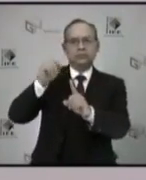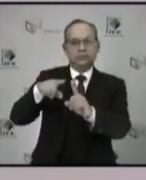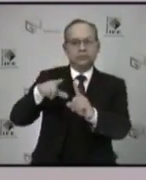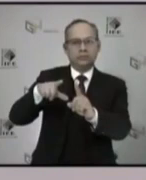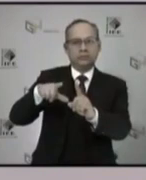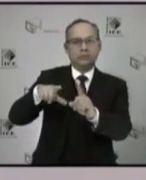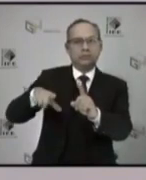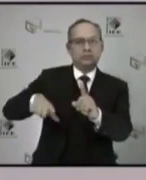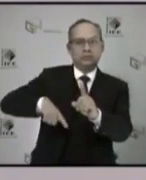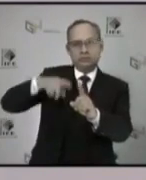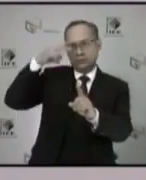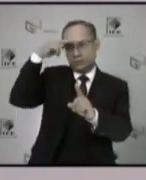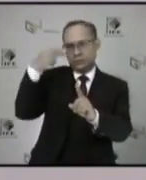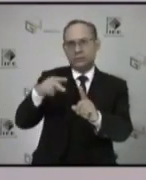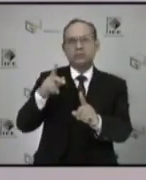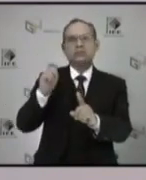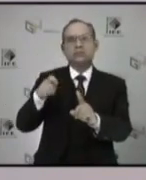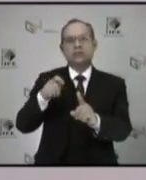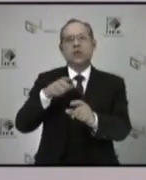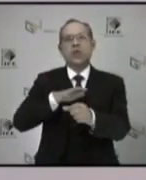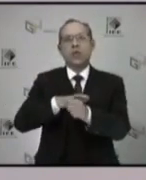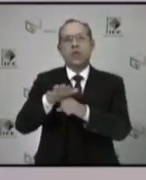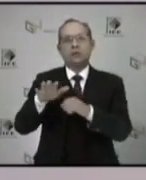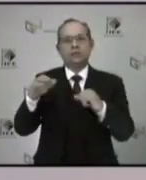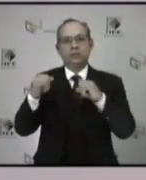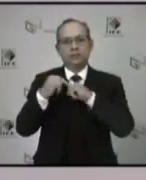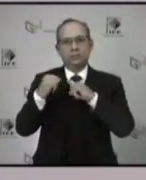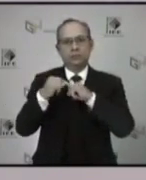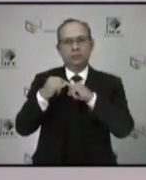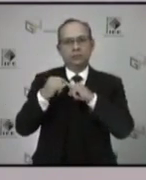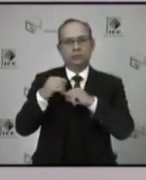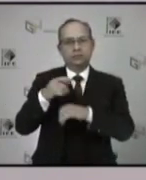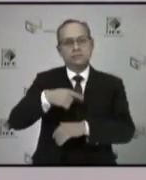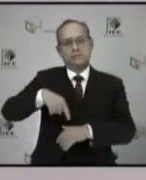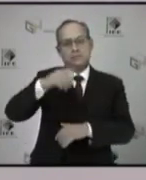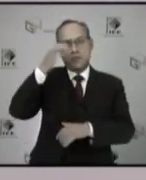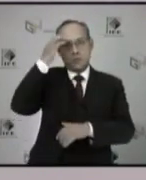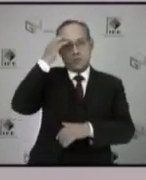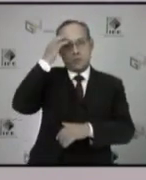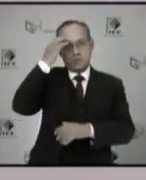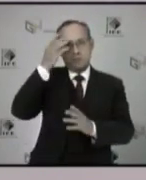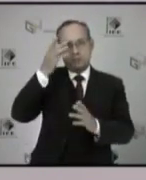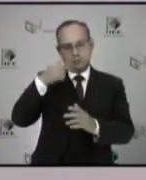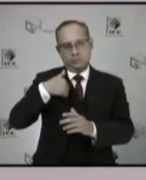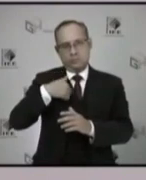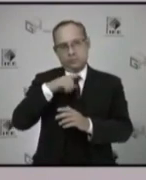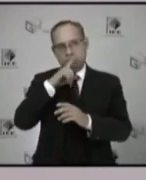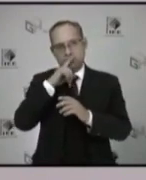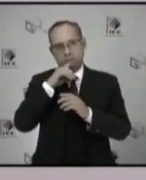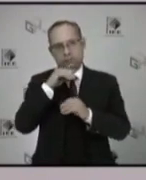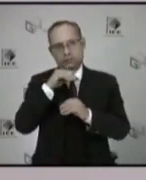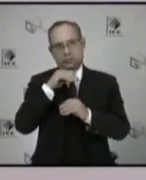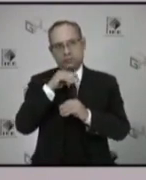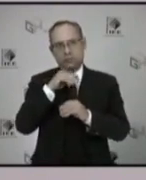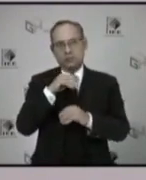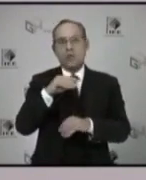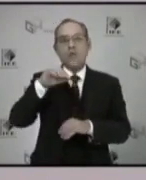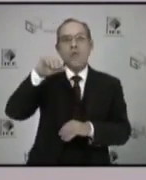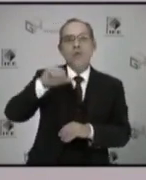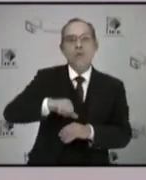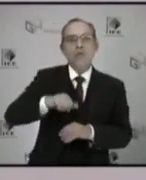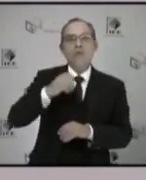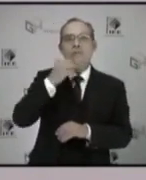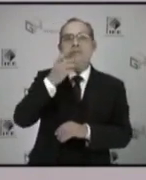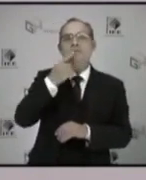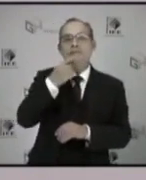institutos? Ya la conocen. Mejor me la reservo. Hoy lo que les quiero decir, José Luis